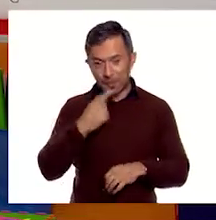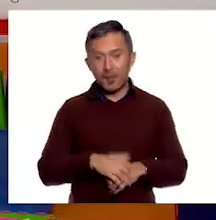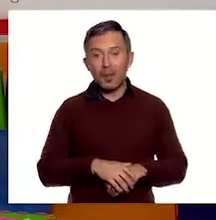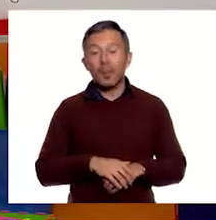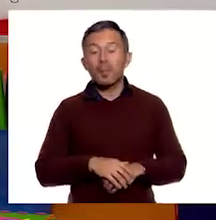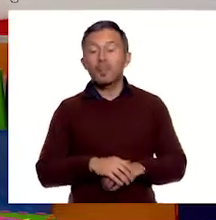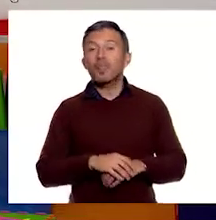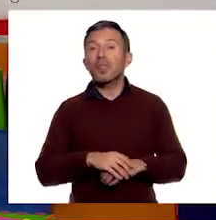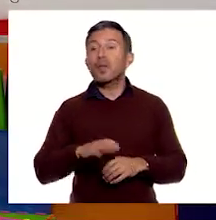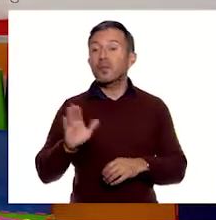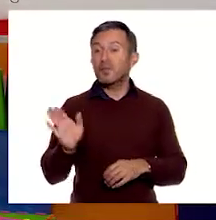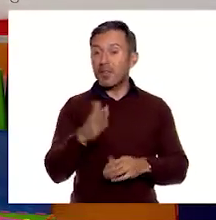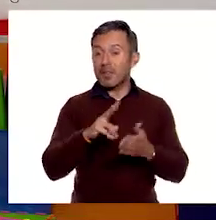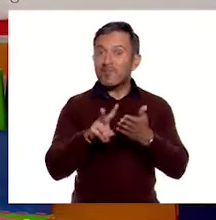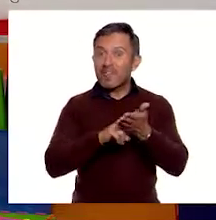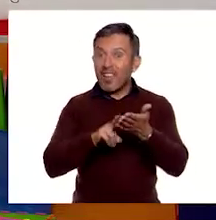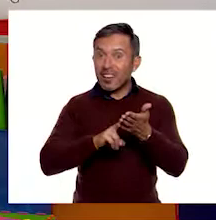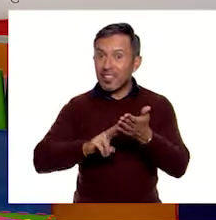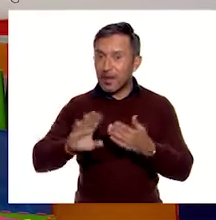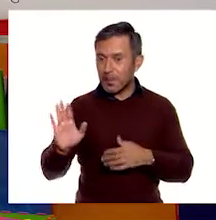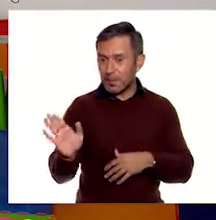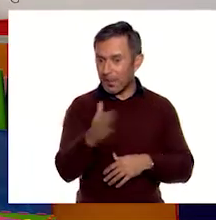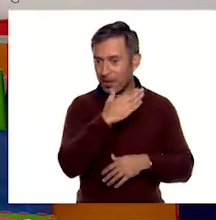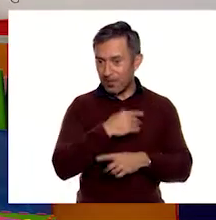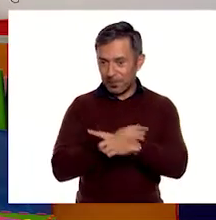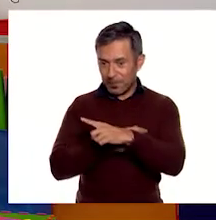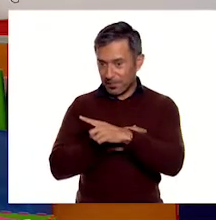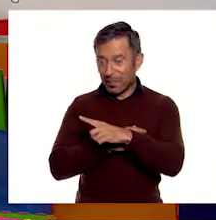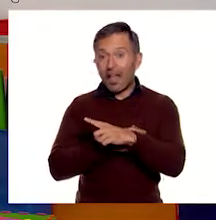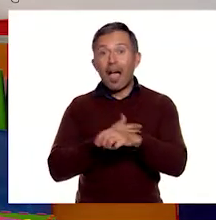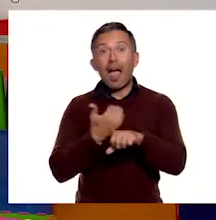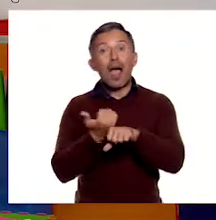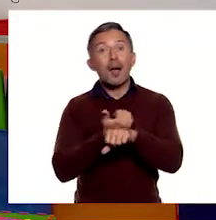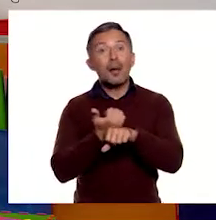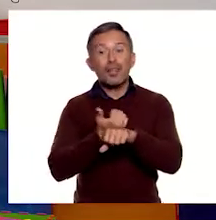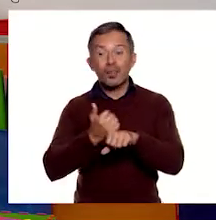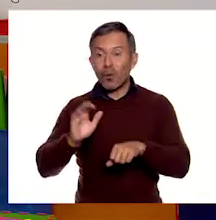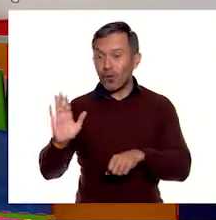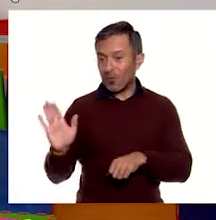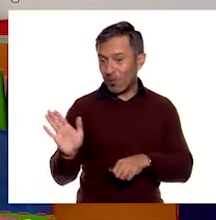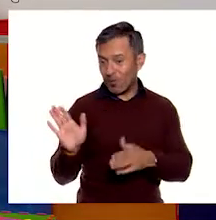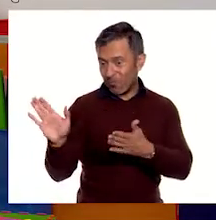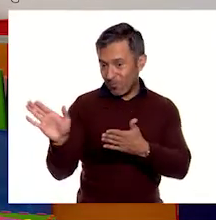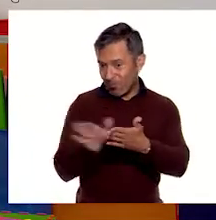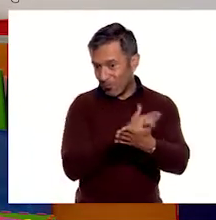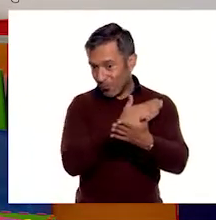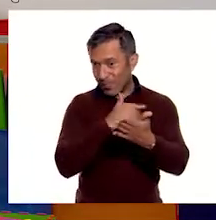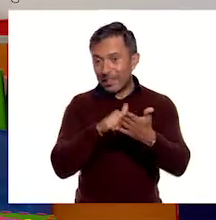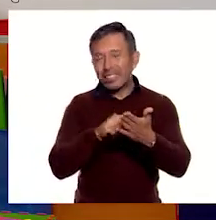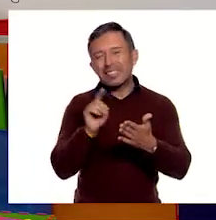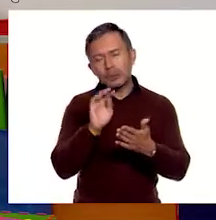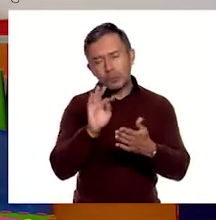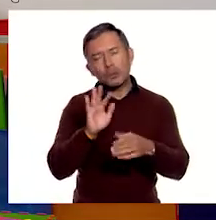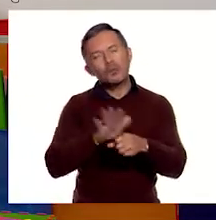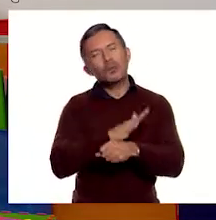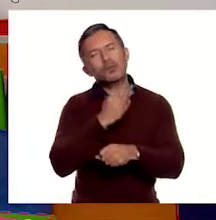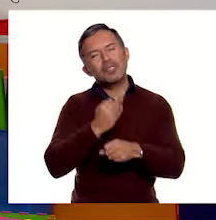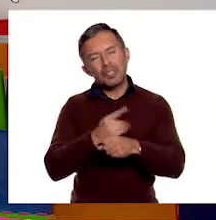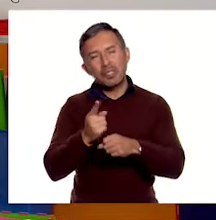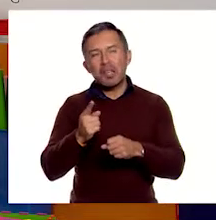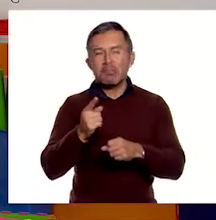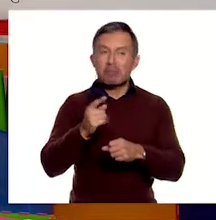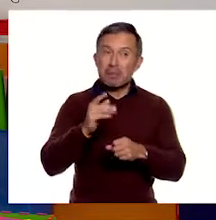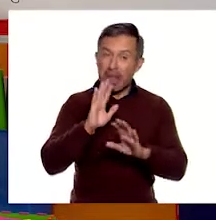de color verde si lo han logrado. Y una mancha de color amarillo si están en proceso, si todavía creen que les falta un poquito más